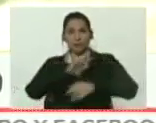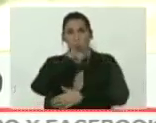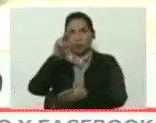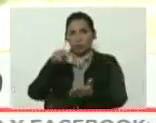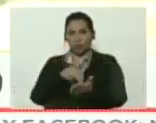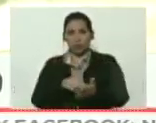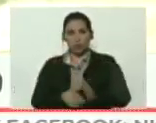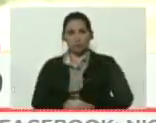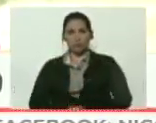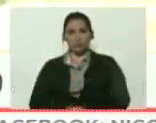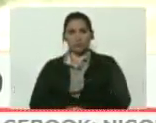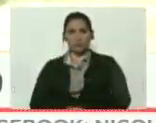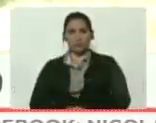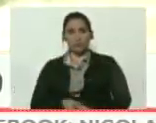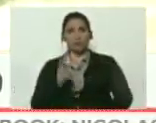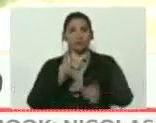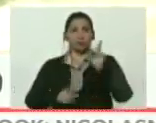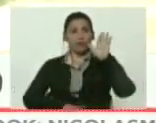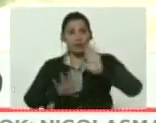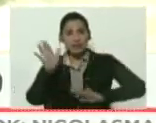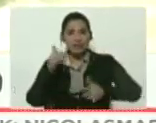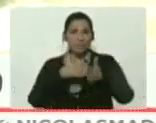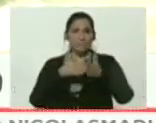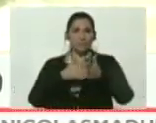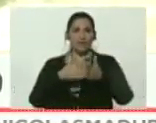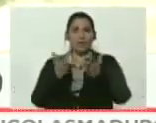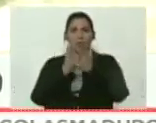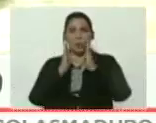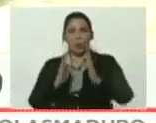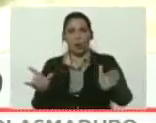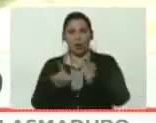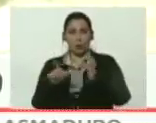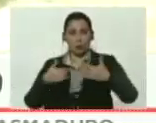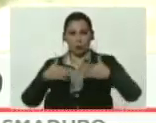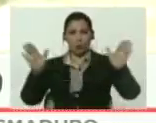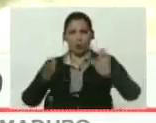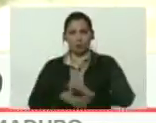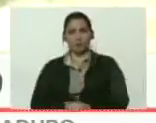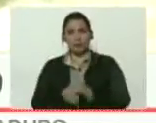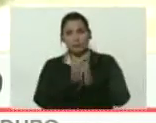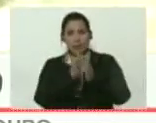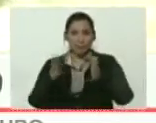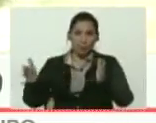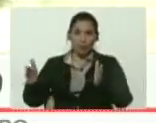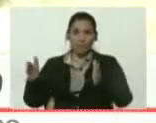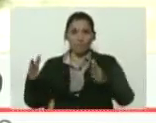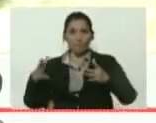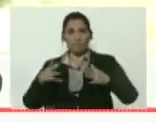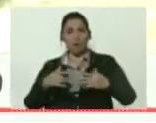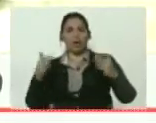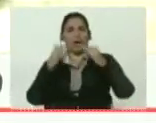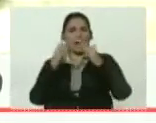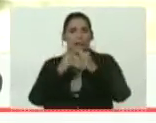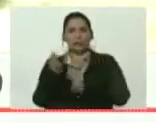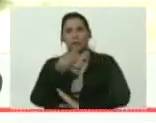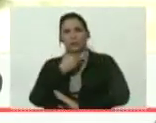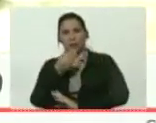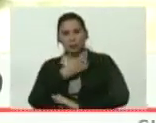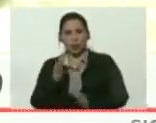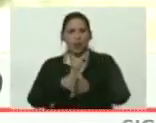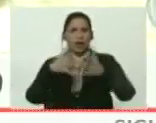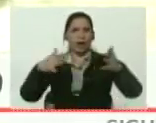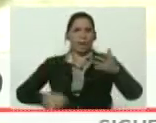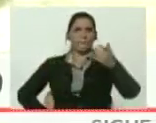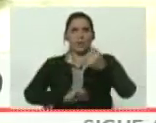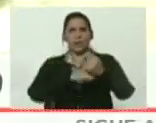nacional, por lo menos 15 mil escuelas y liceos abiertos en esta temporada de vacaciones, casas de alimentación, las grandes